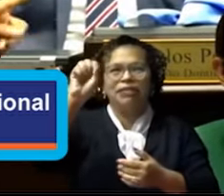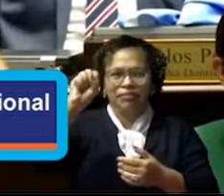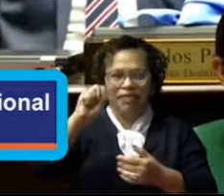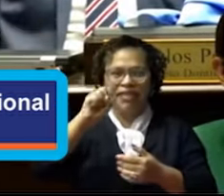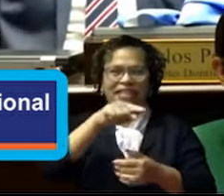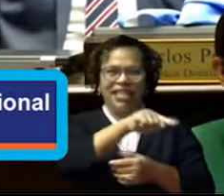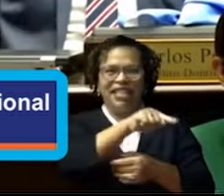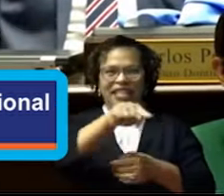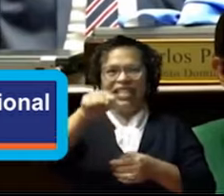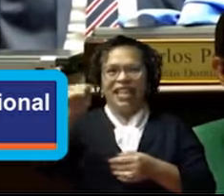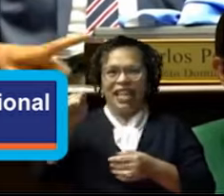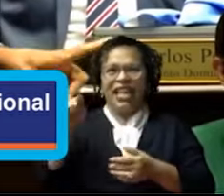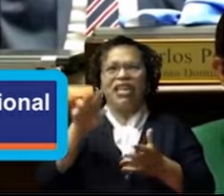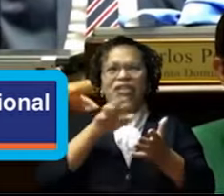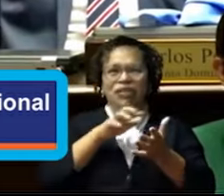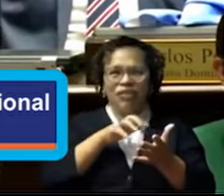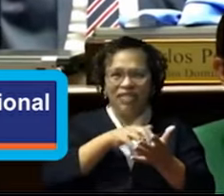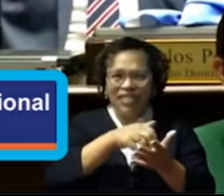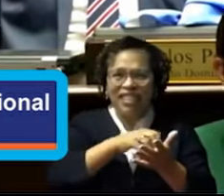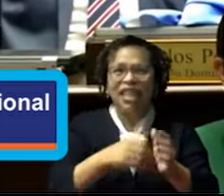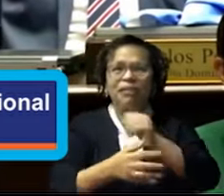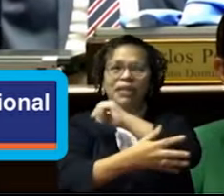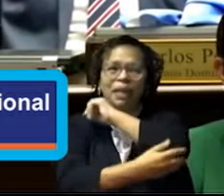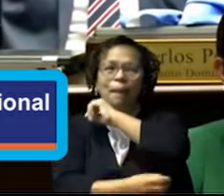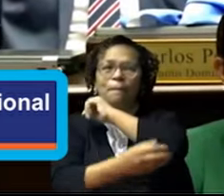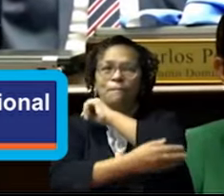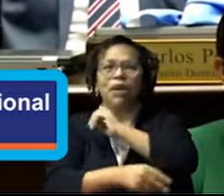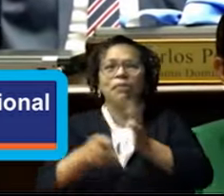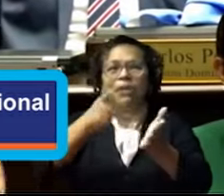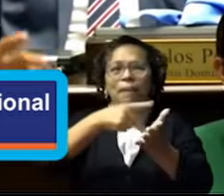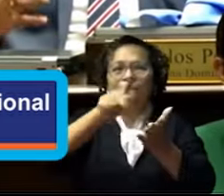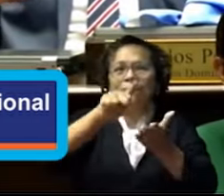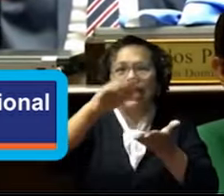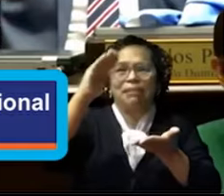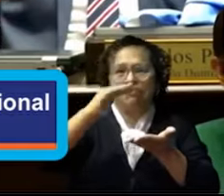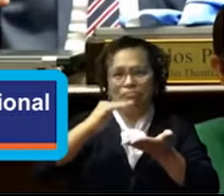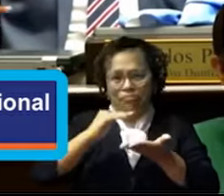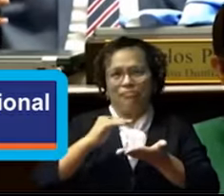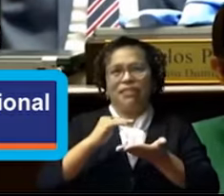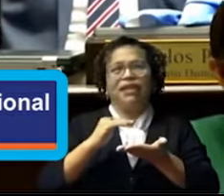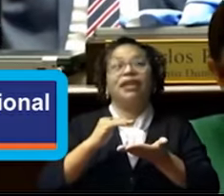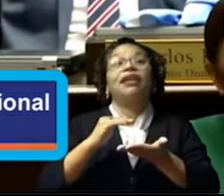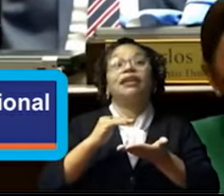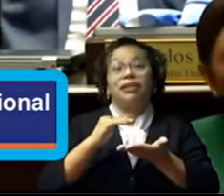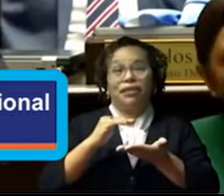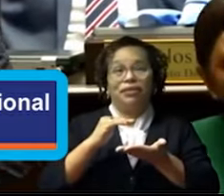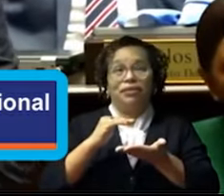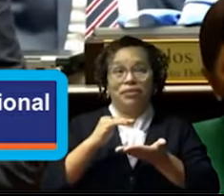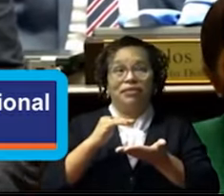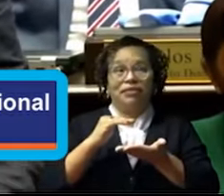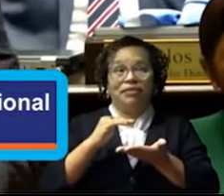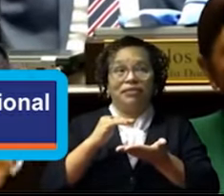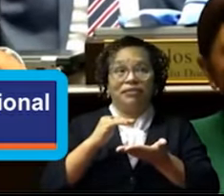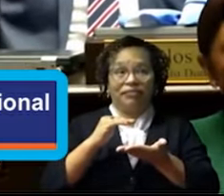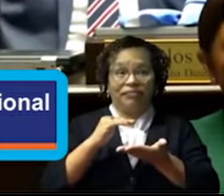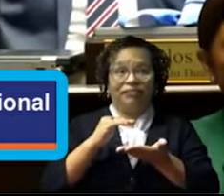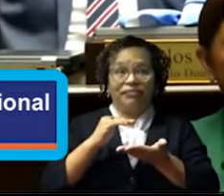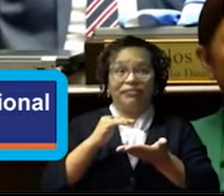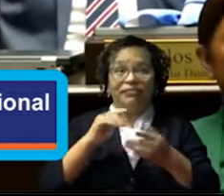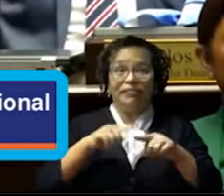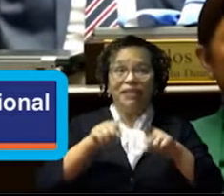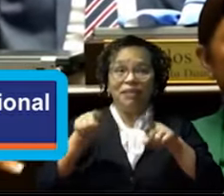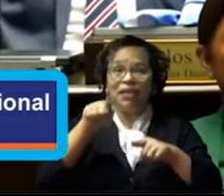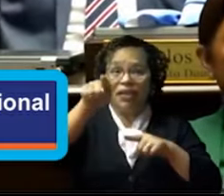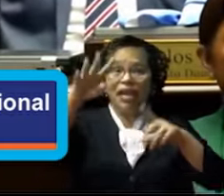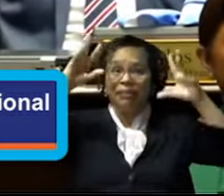reforma fiscal, reforma constitucional que el pueblo está pidiendo. Pero al presidente que tiene 145 diputados